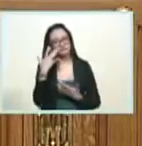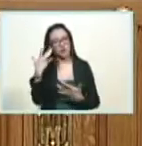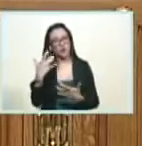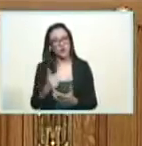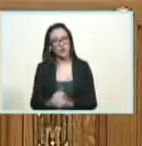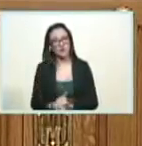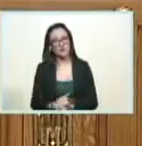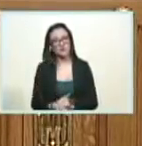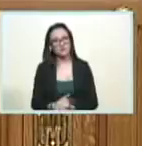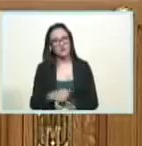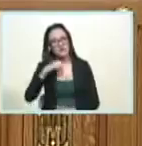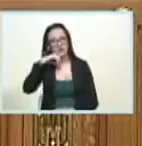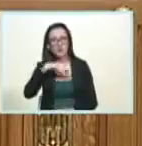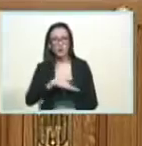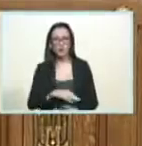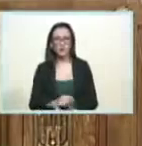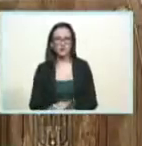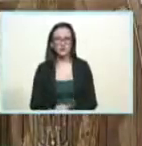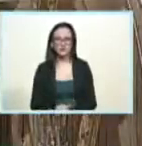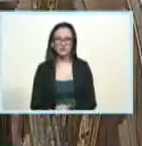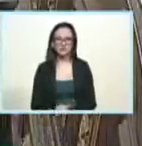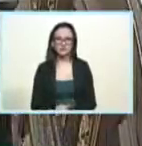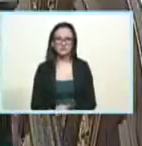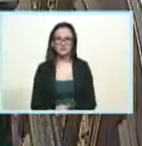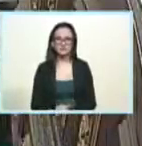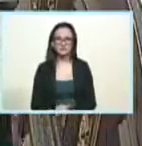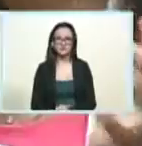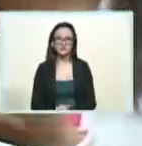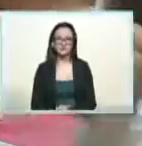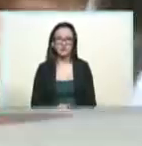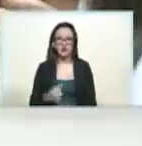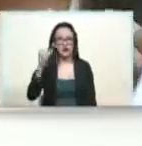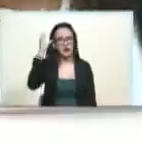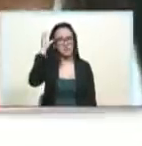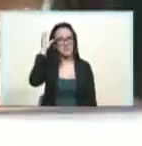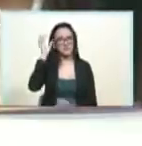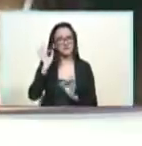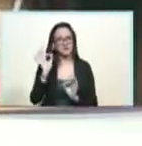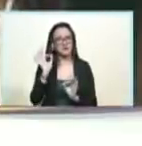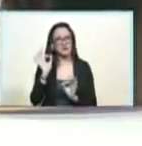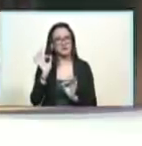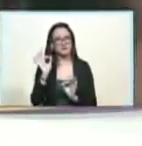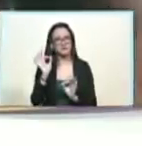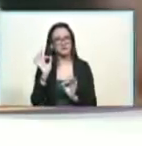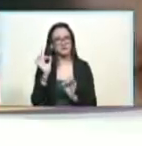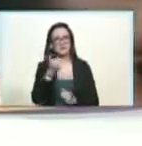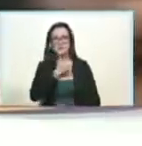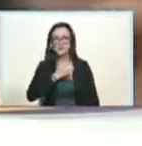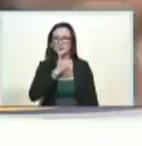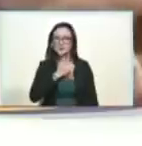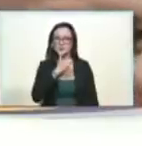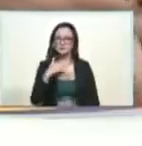estratégica, la visión histórica, la capacidad de enfrentar con coraje.